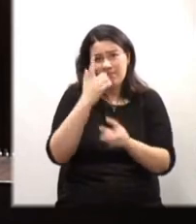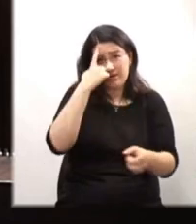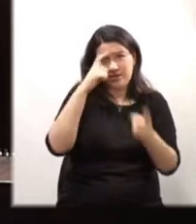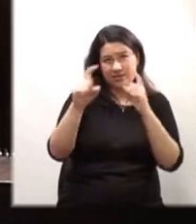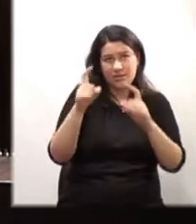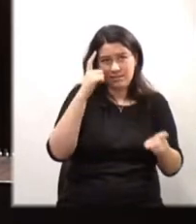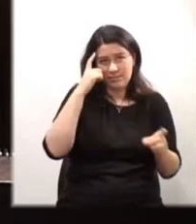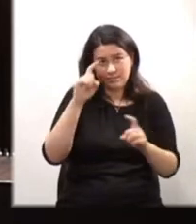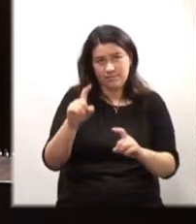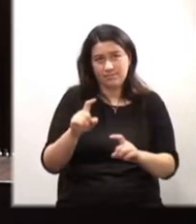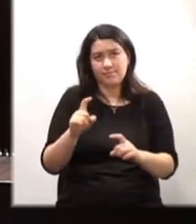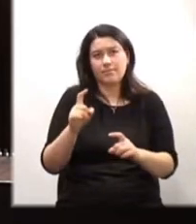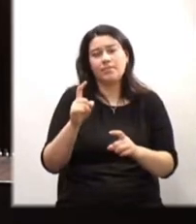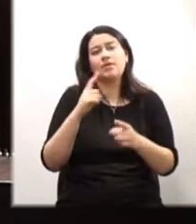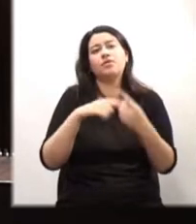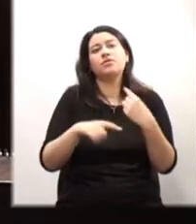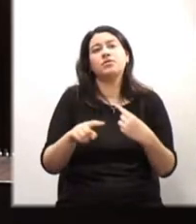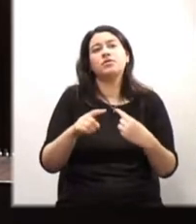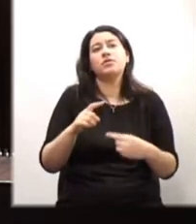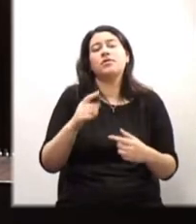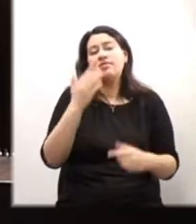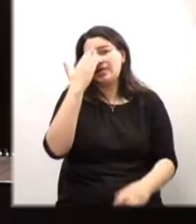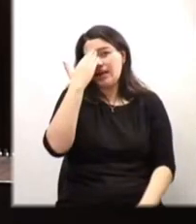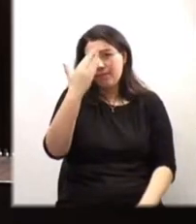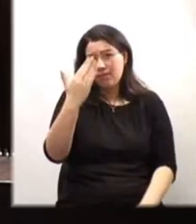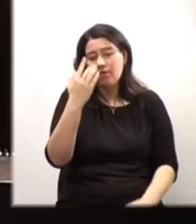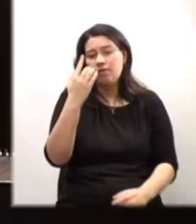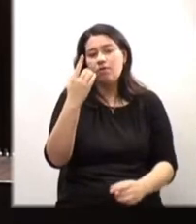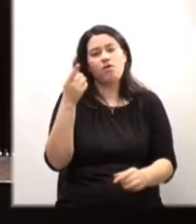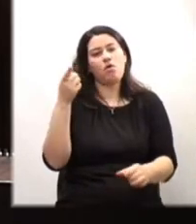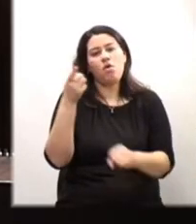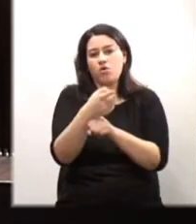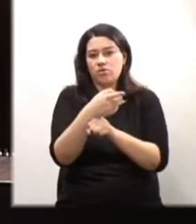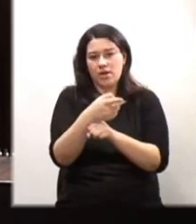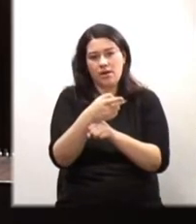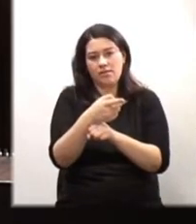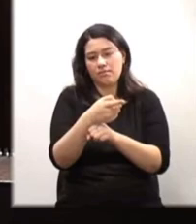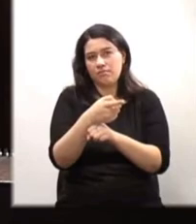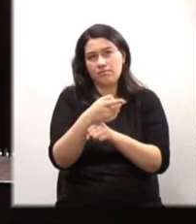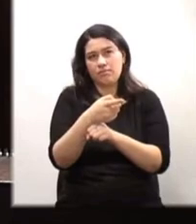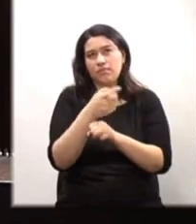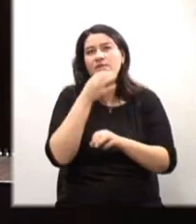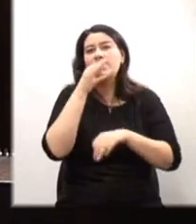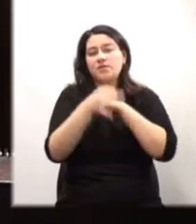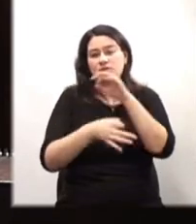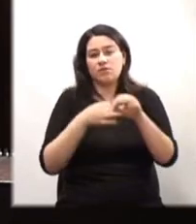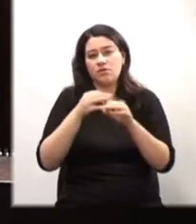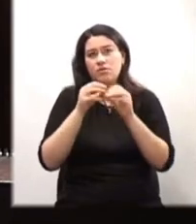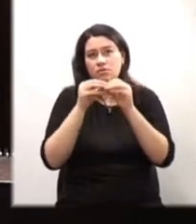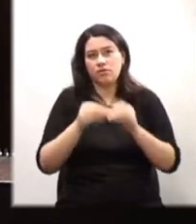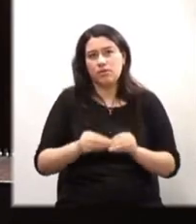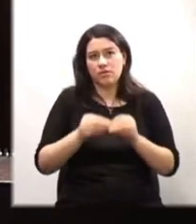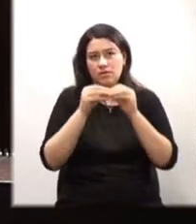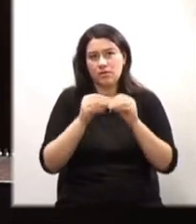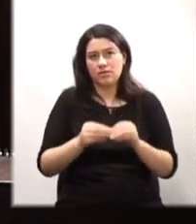ideas. En ese sentido es que el Frente Amplio va a votar en contra de esta rendición de cuentas. Nada más, gracias, Presidenta.